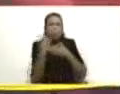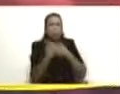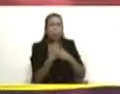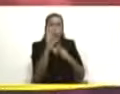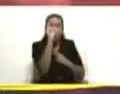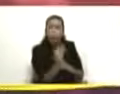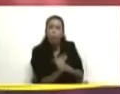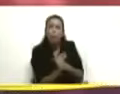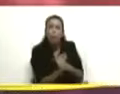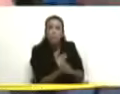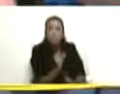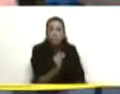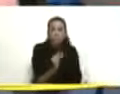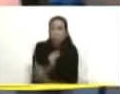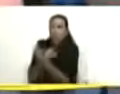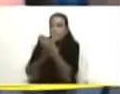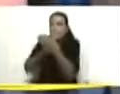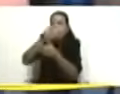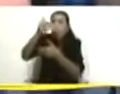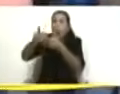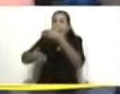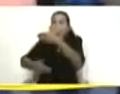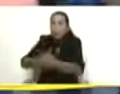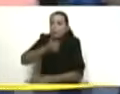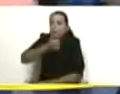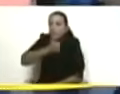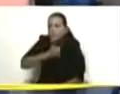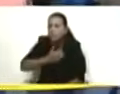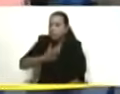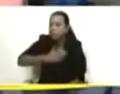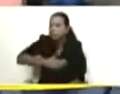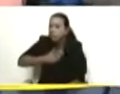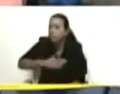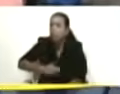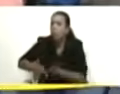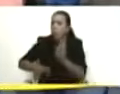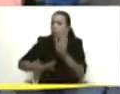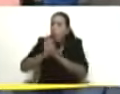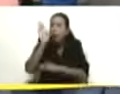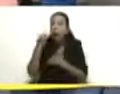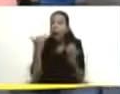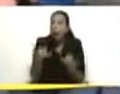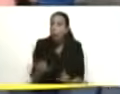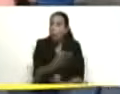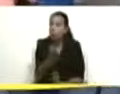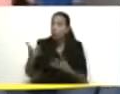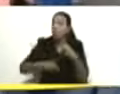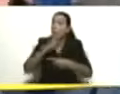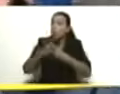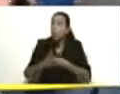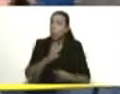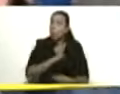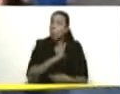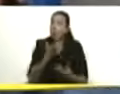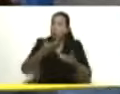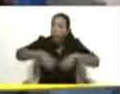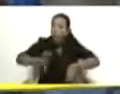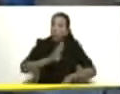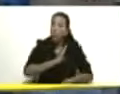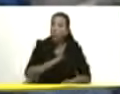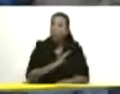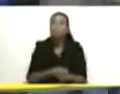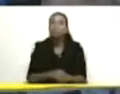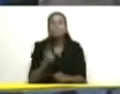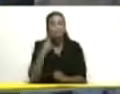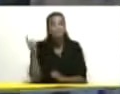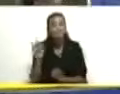económicos y nosotros poco a poco, persistente, echó los locos, echamos para adelante y mira, estamos produciendo todos los huevos aquí. Y tenemos un